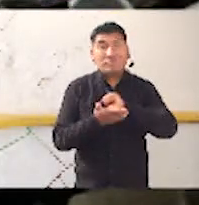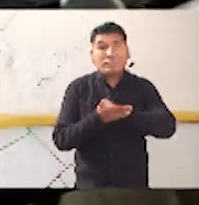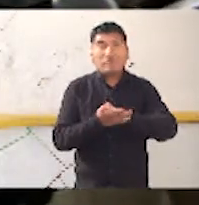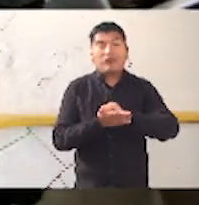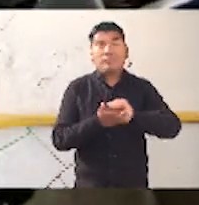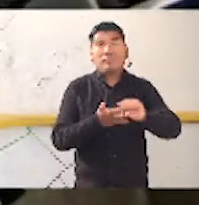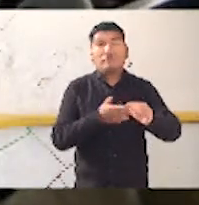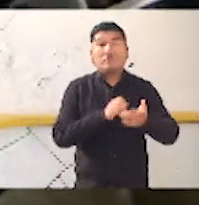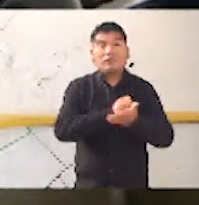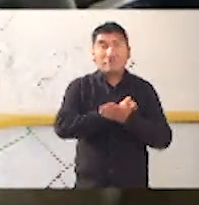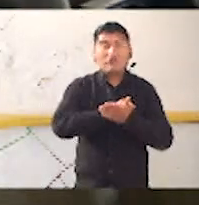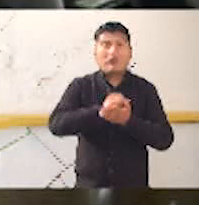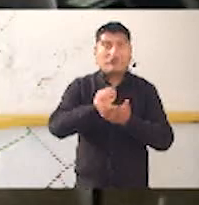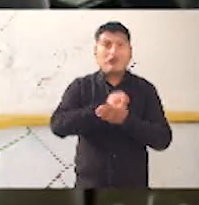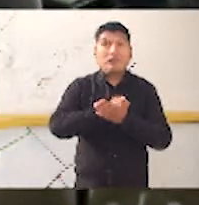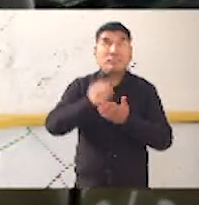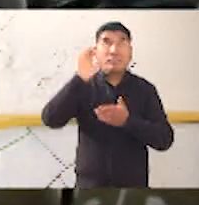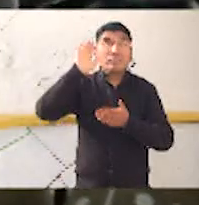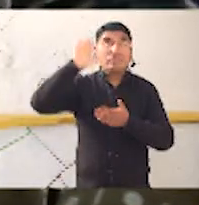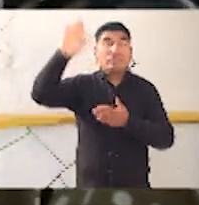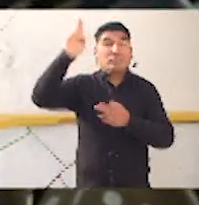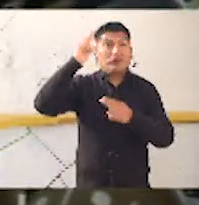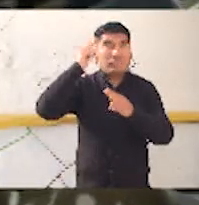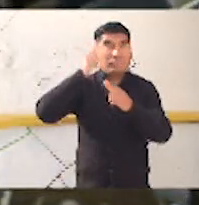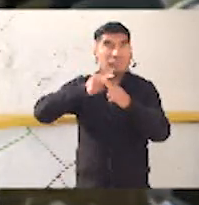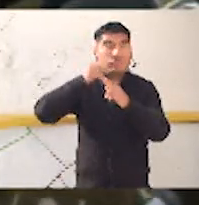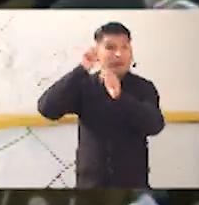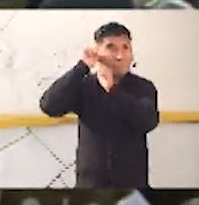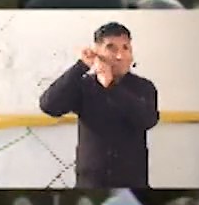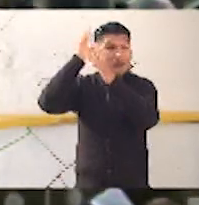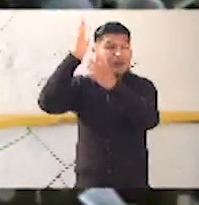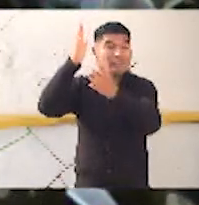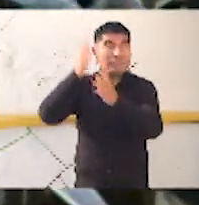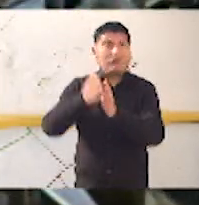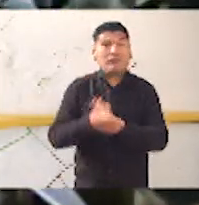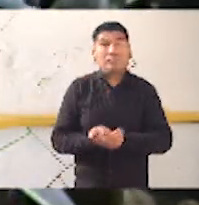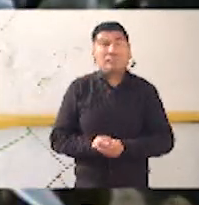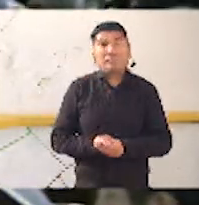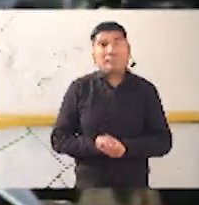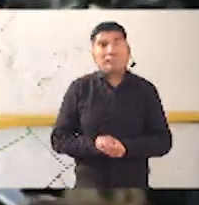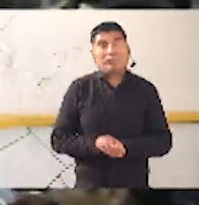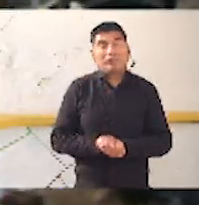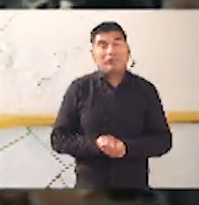Santo, santo. Sutima yupachataba,